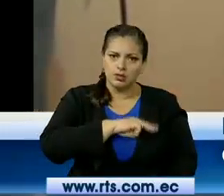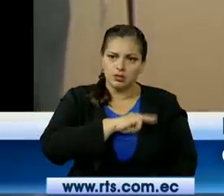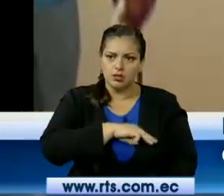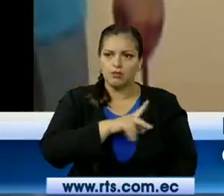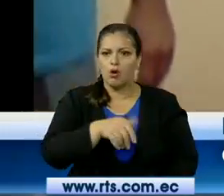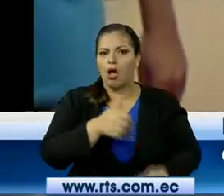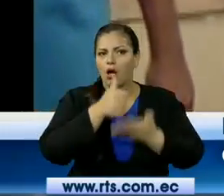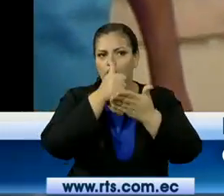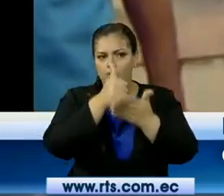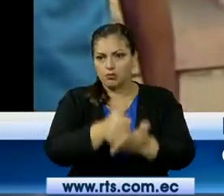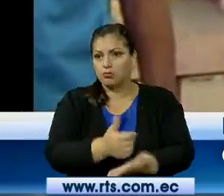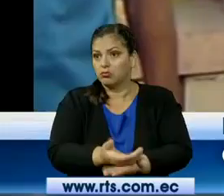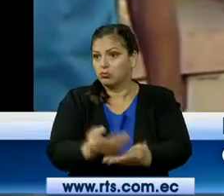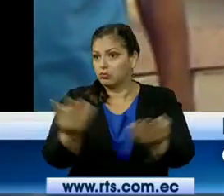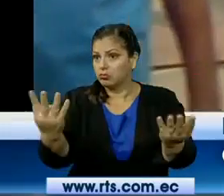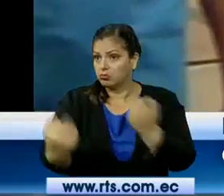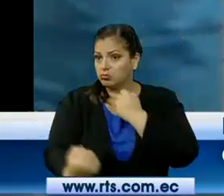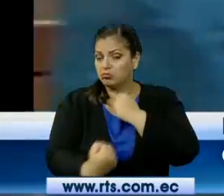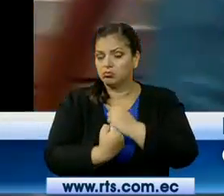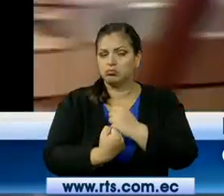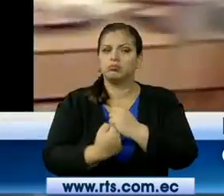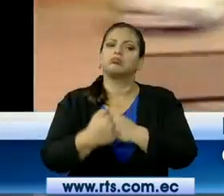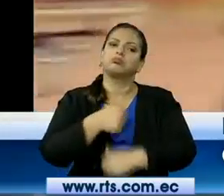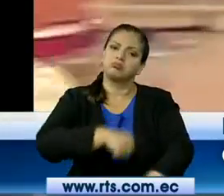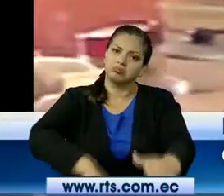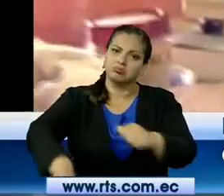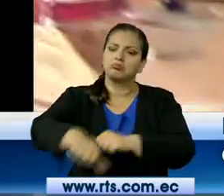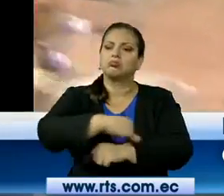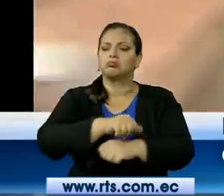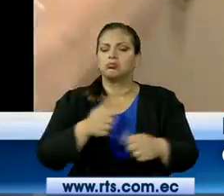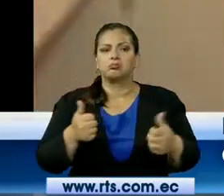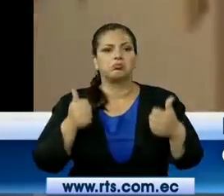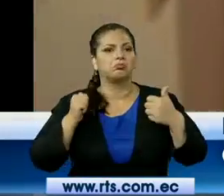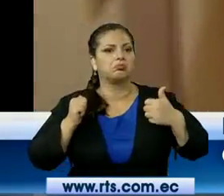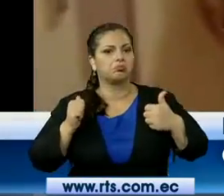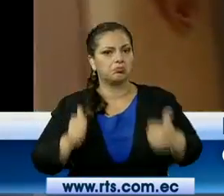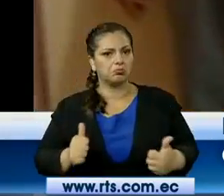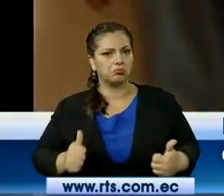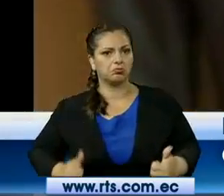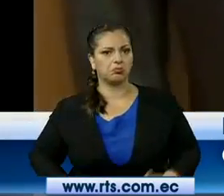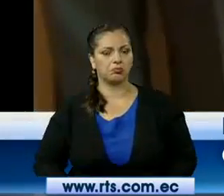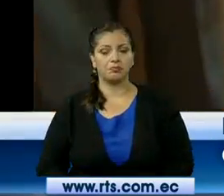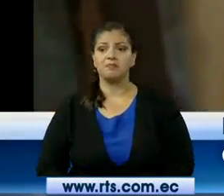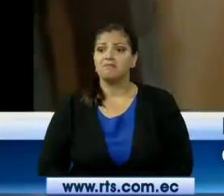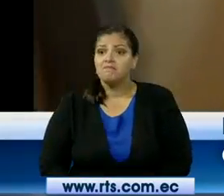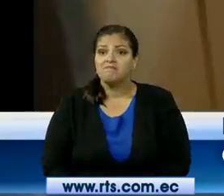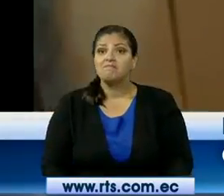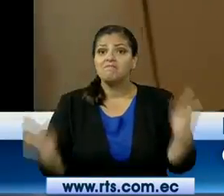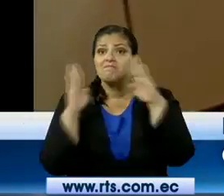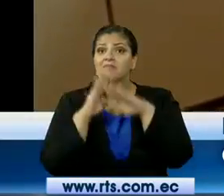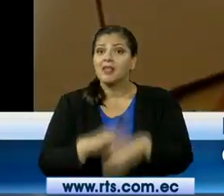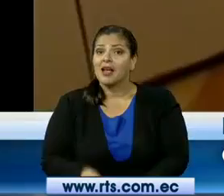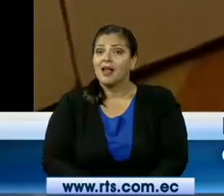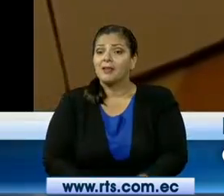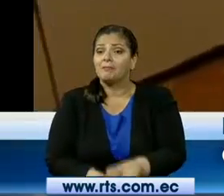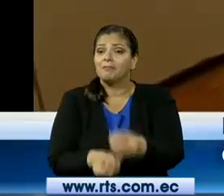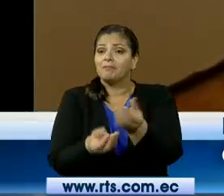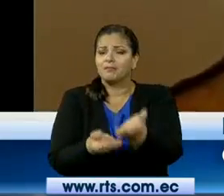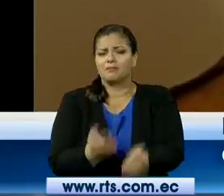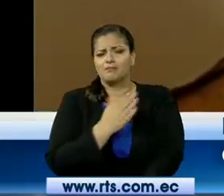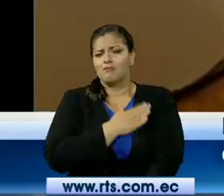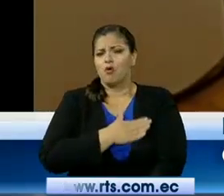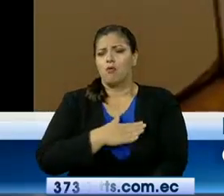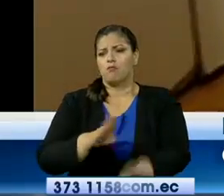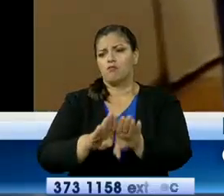bien. Totalmente, y sobre todo porque, como lo veo, es algo muy sencillo y sobre todo gratuito. Así que, por favor, ábrale la puerta.